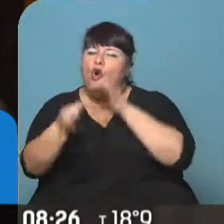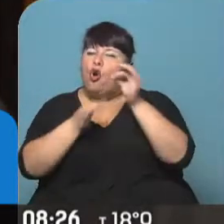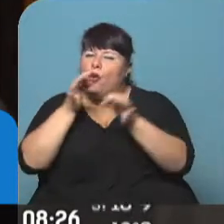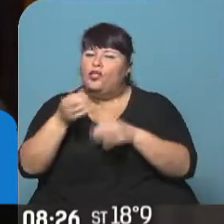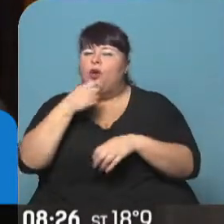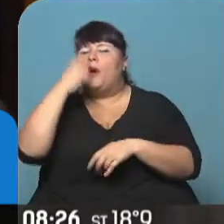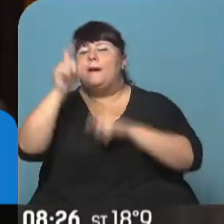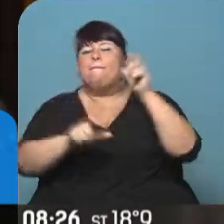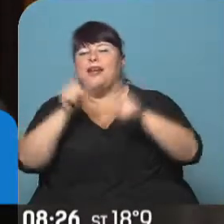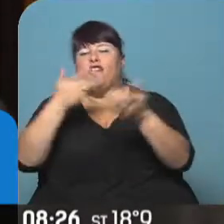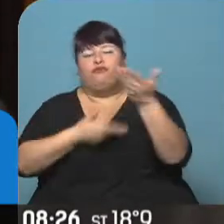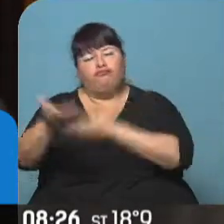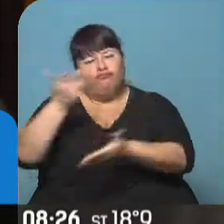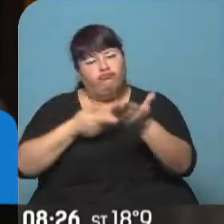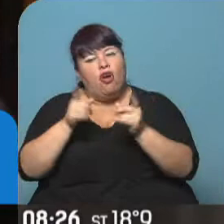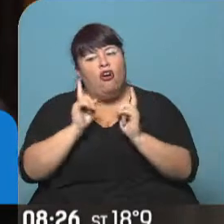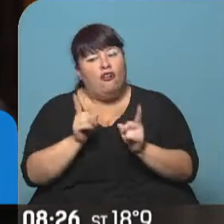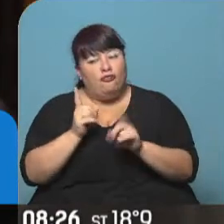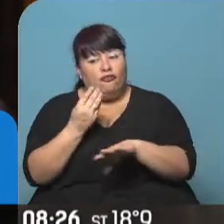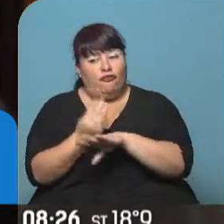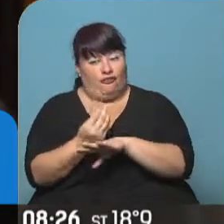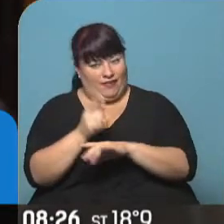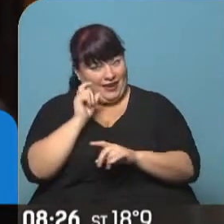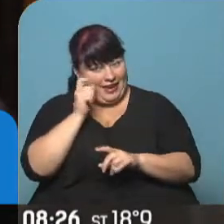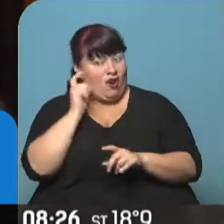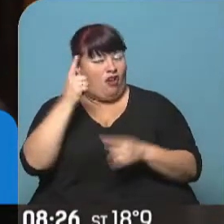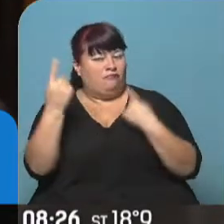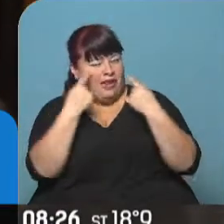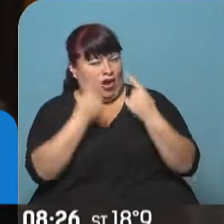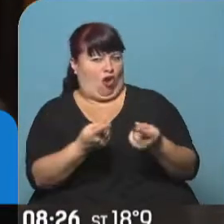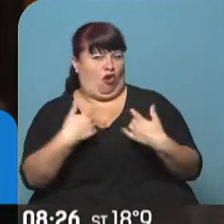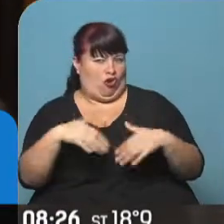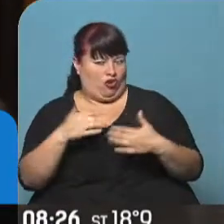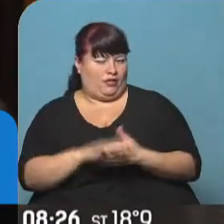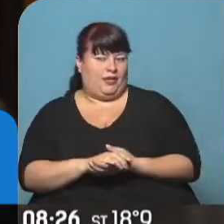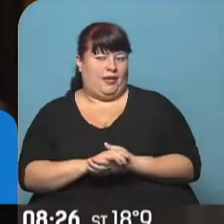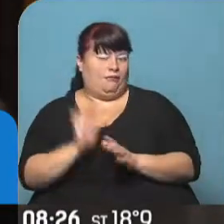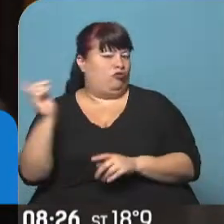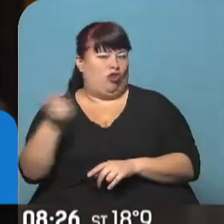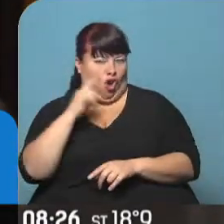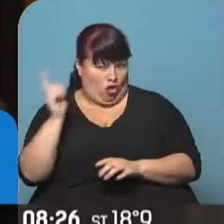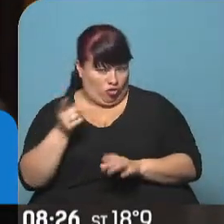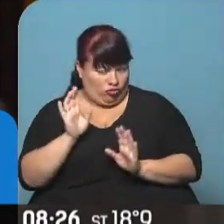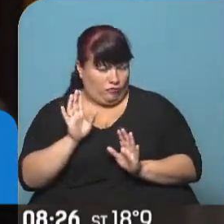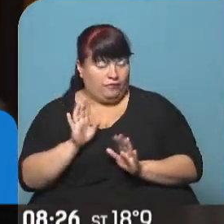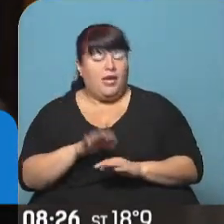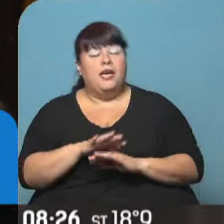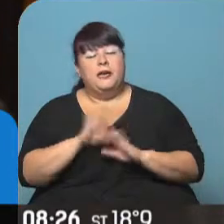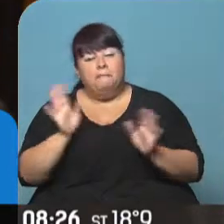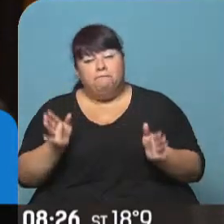con quienes interactuaba. Y eso lo mantuvo durante todo el tiempo. Y eso se lo reconocieron, te diría que todos.